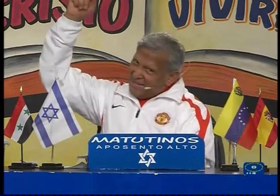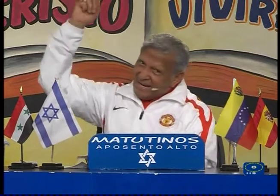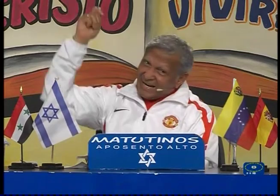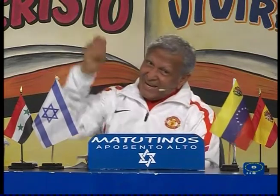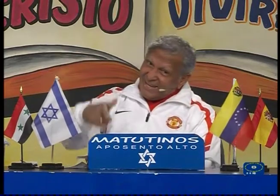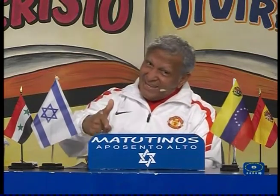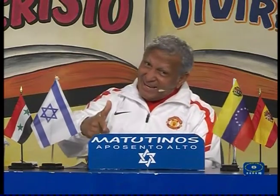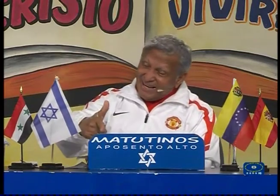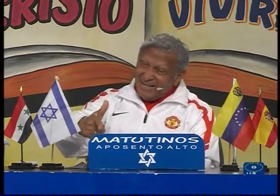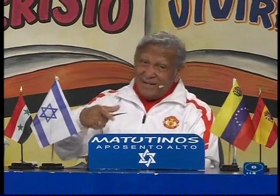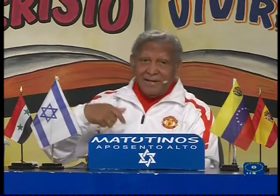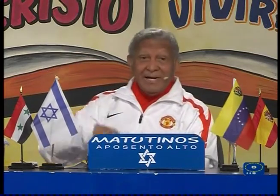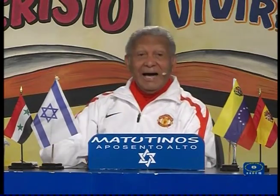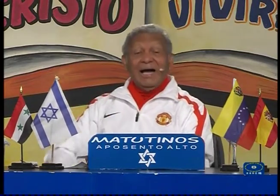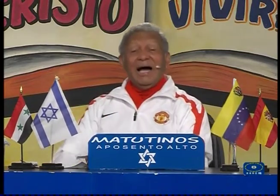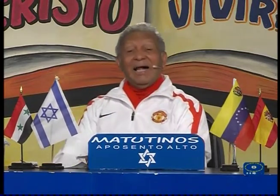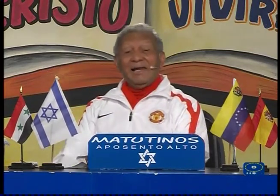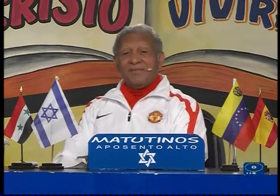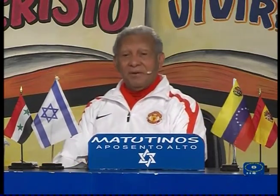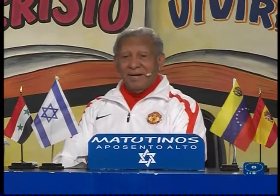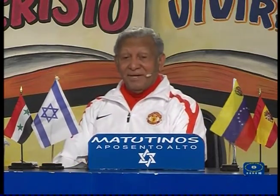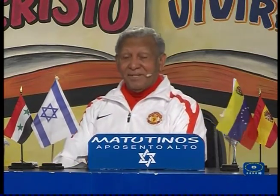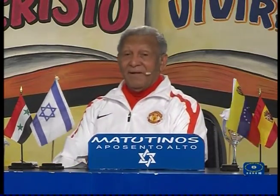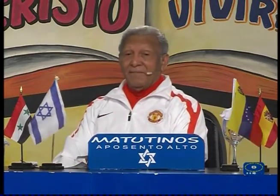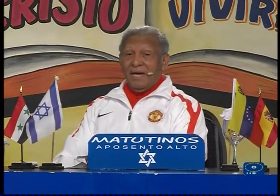antes de la caída,